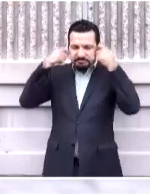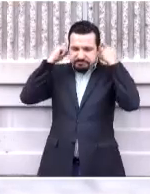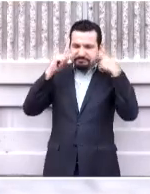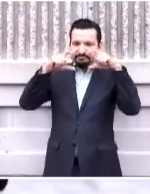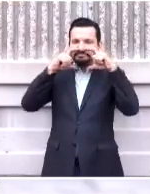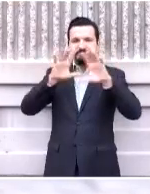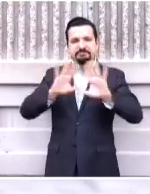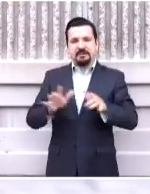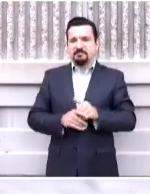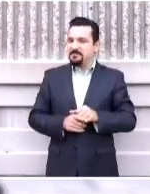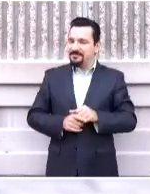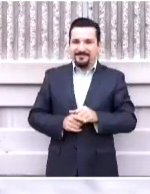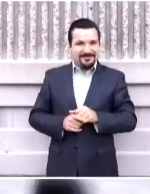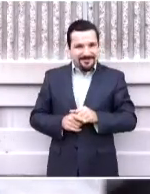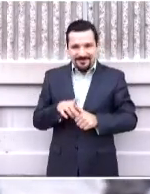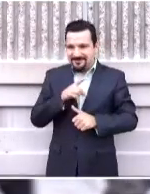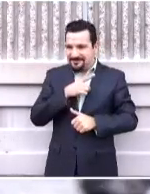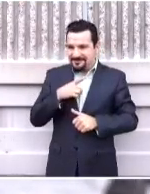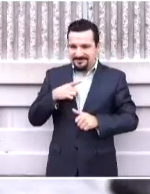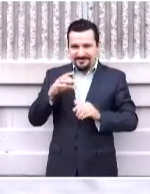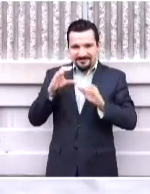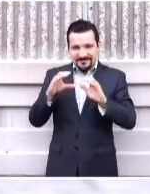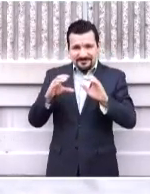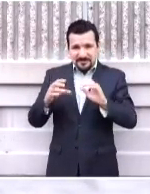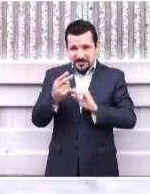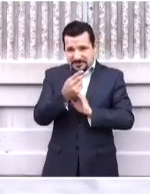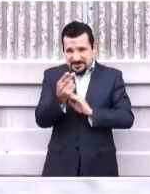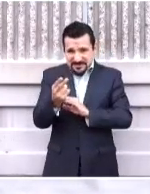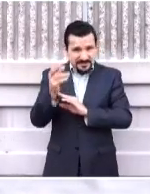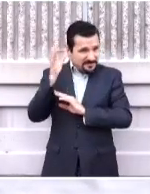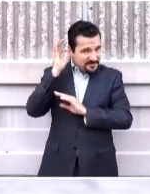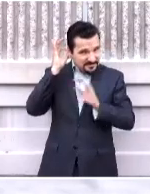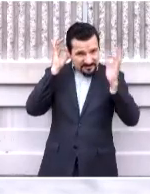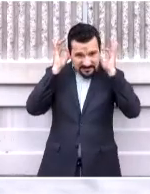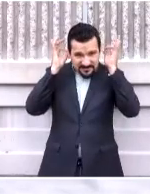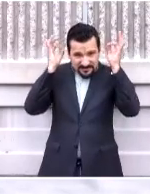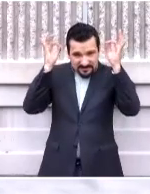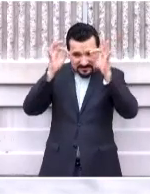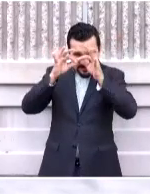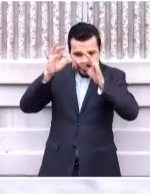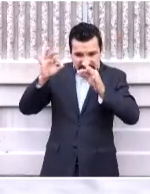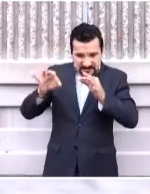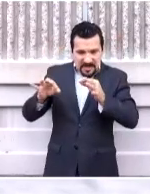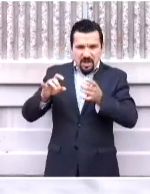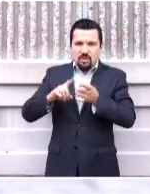cubrebocas, sino como ustedes han escuchado, cómo disponemos de él.